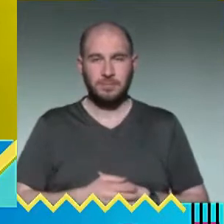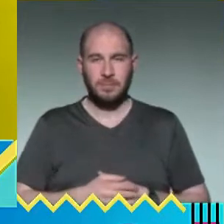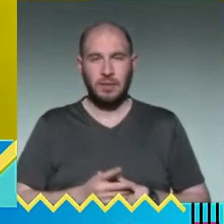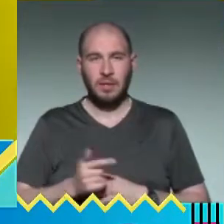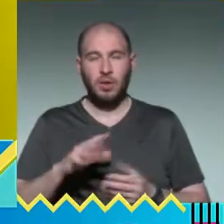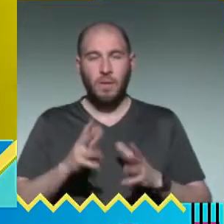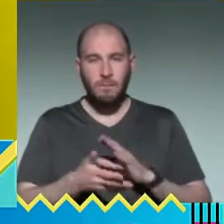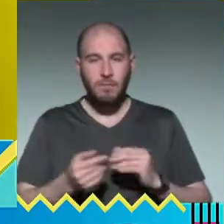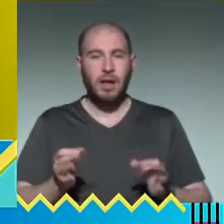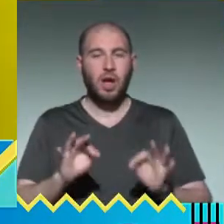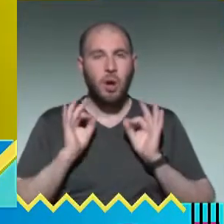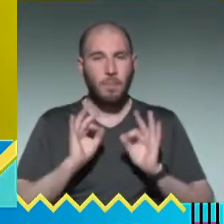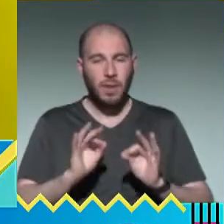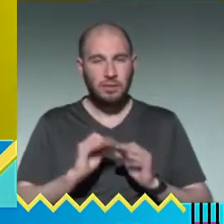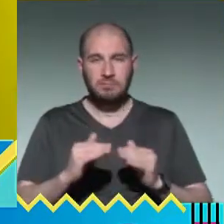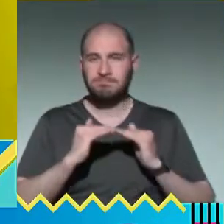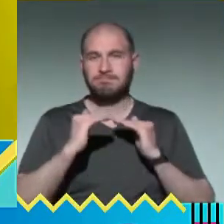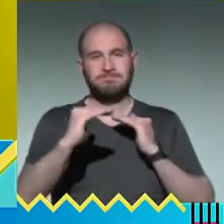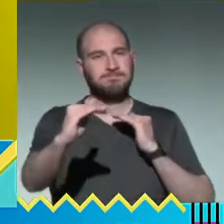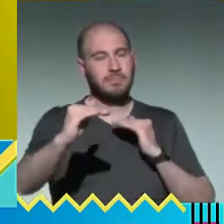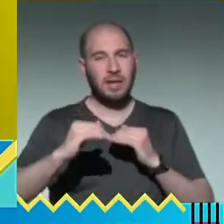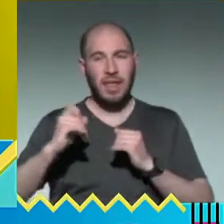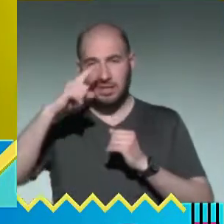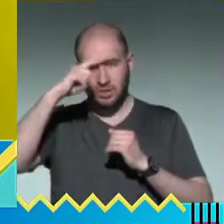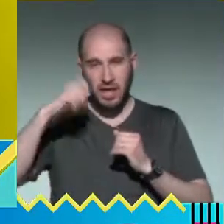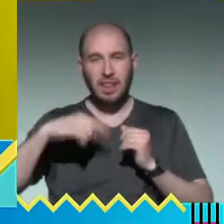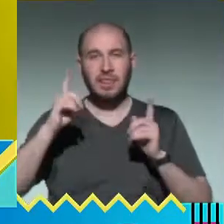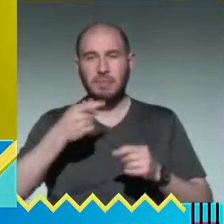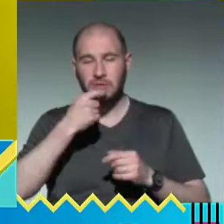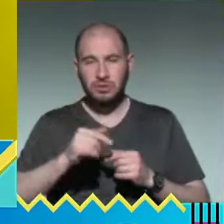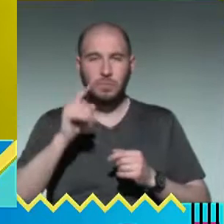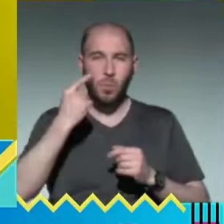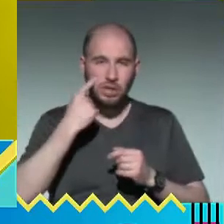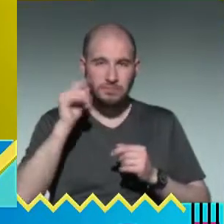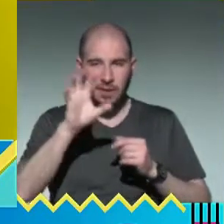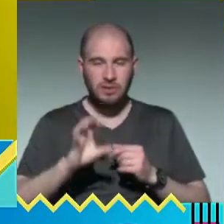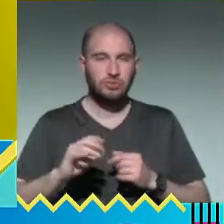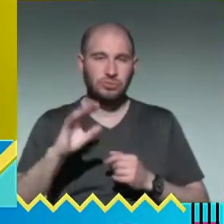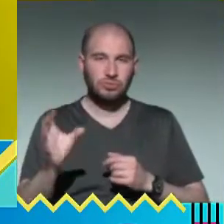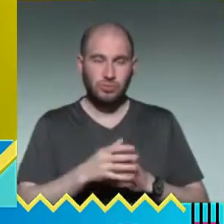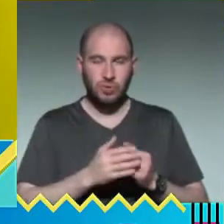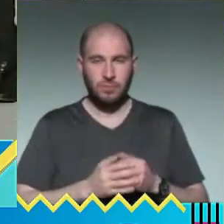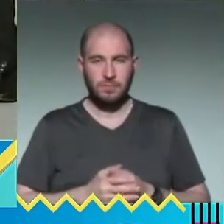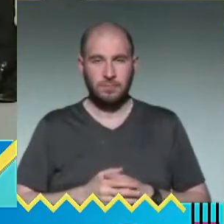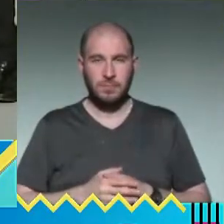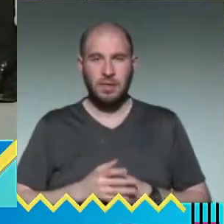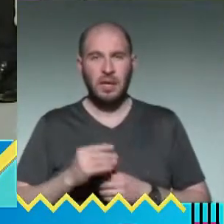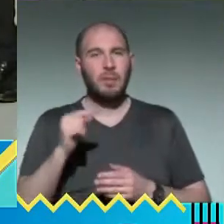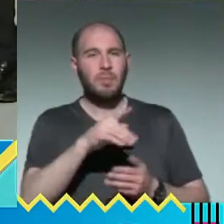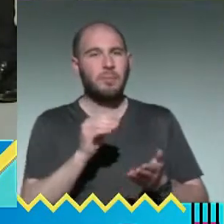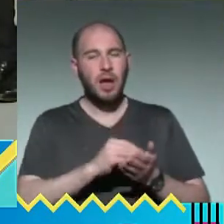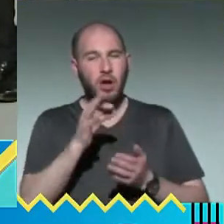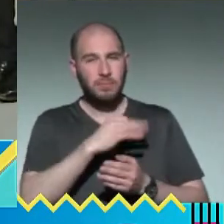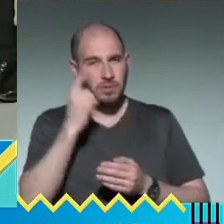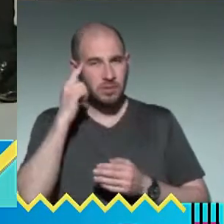de manera integral. Tiene que ser sostenible a nivel nacional y provincial y municipal, en todos los entes, ¿sí? Bien. Nico, sumemos tu